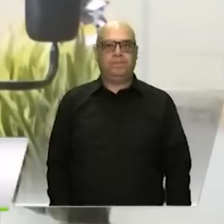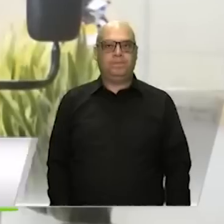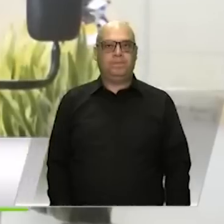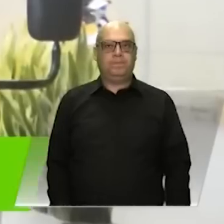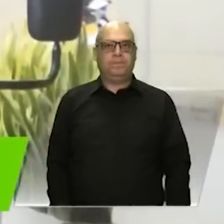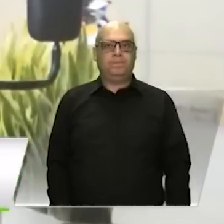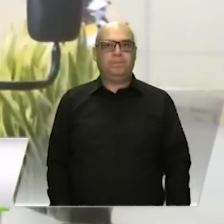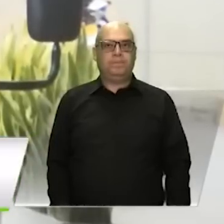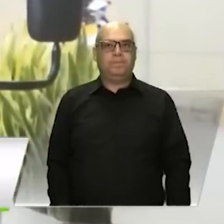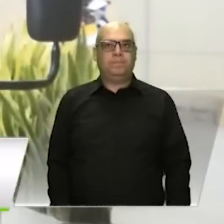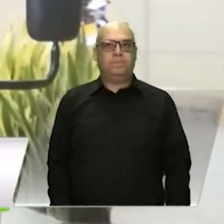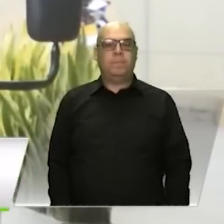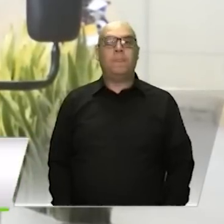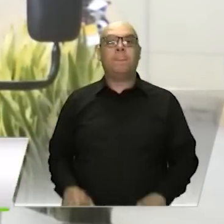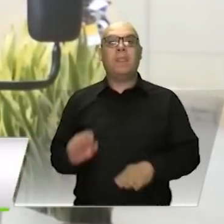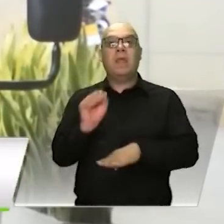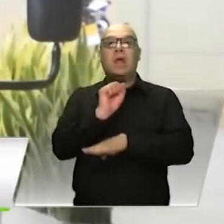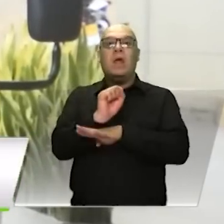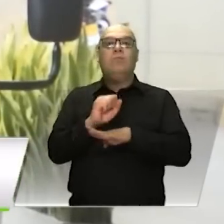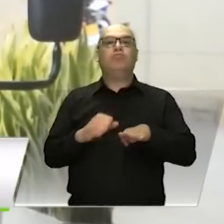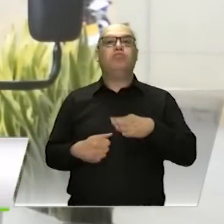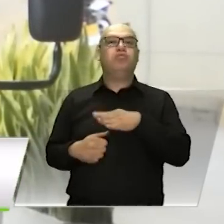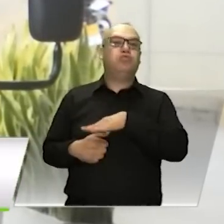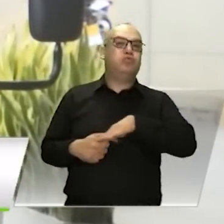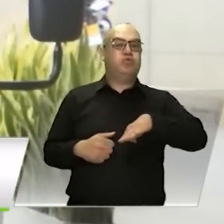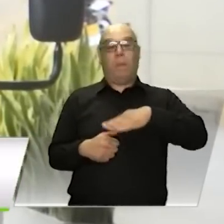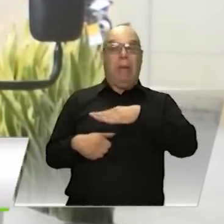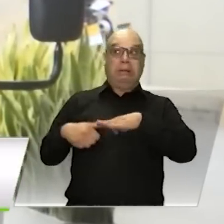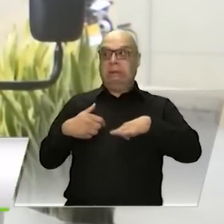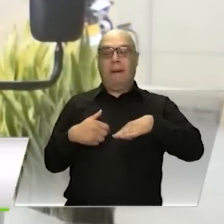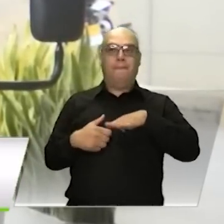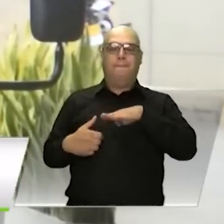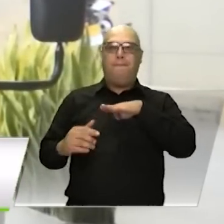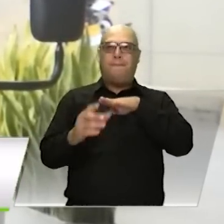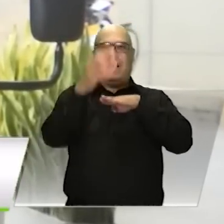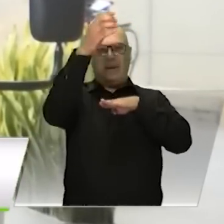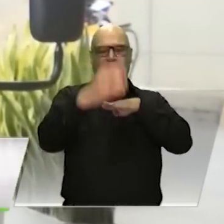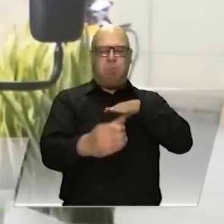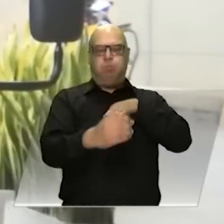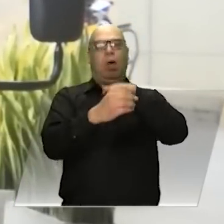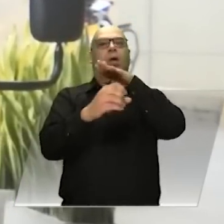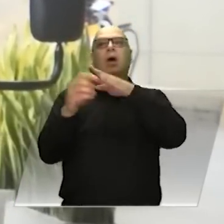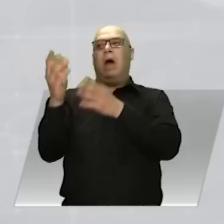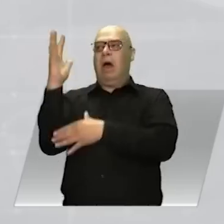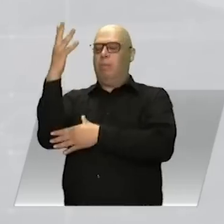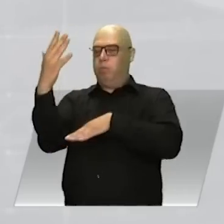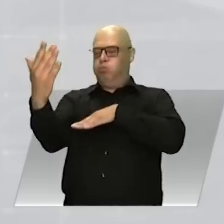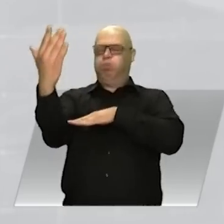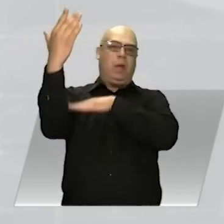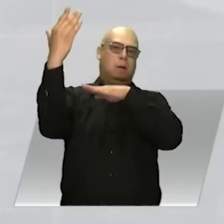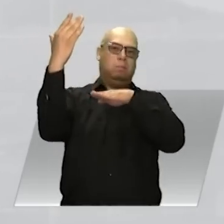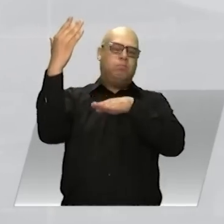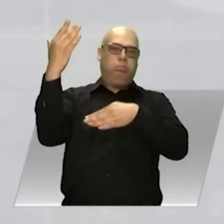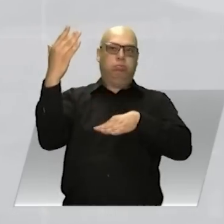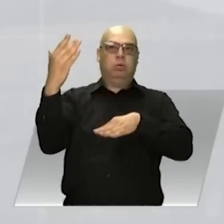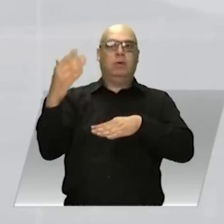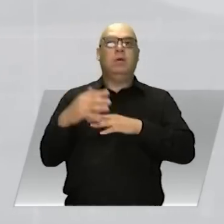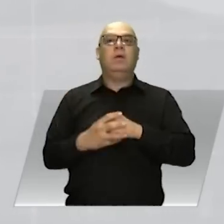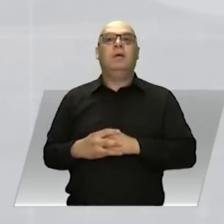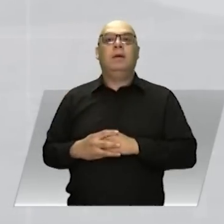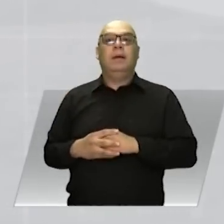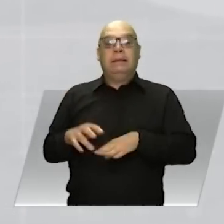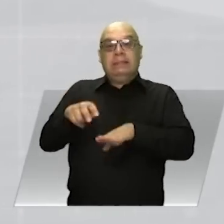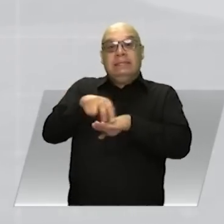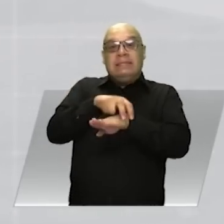Ellos pierden el control y colisionan con un poste y con un árbol. Los ocupantes